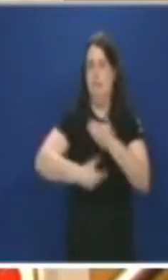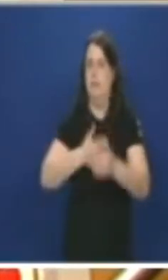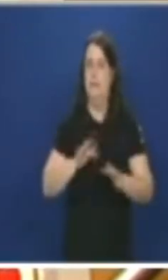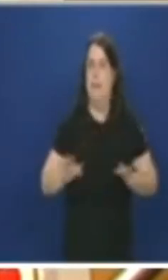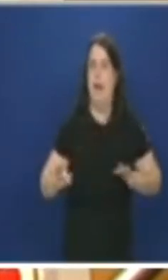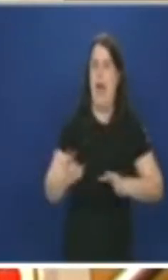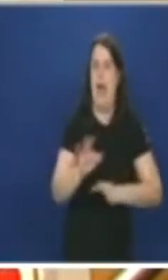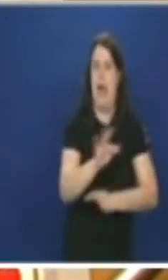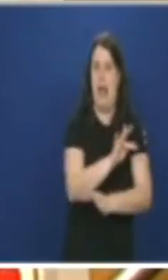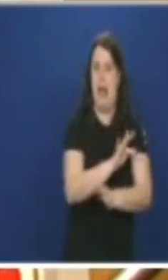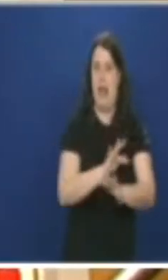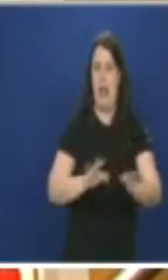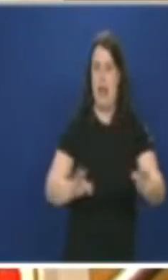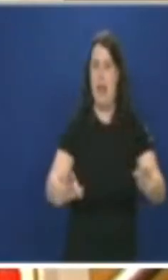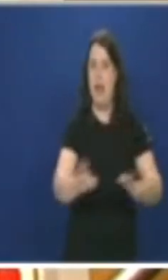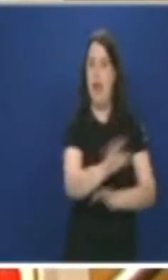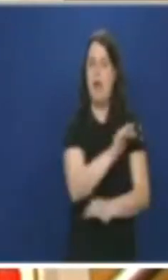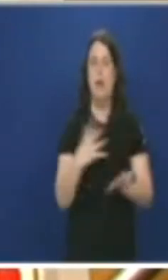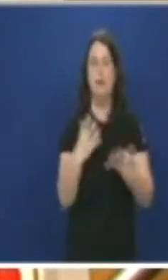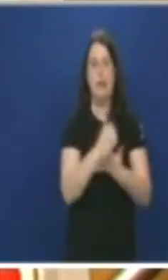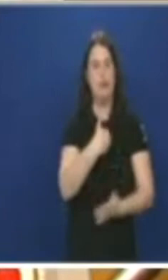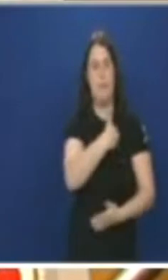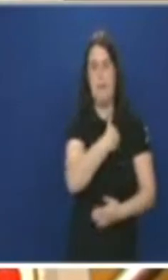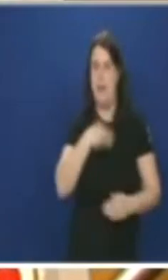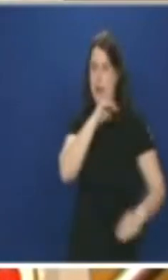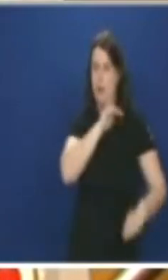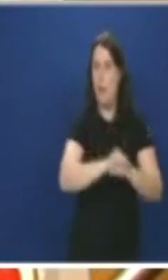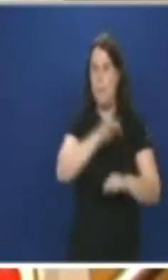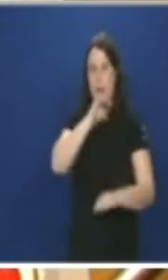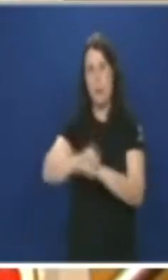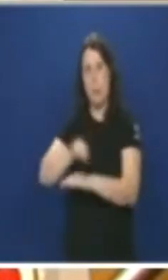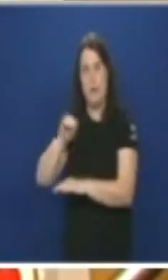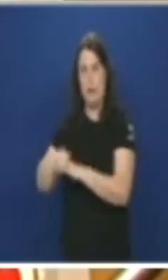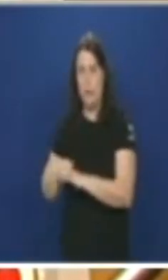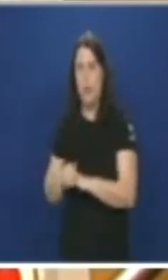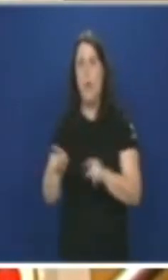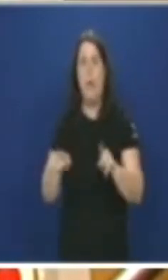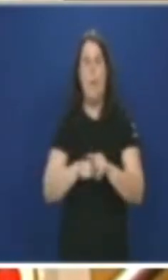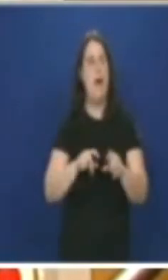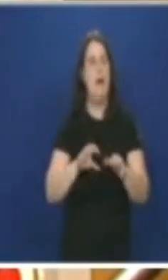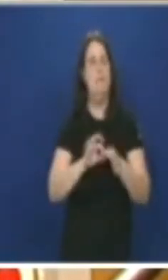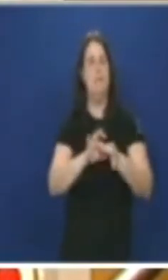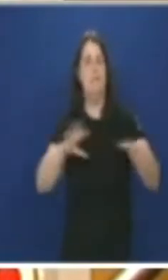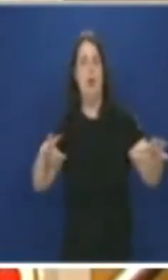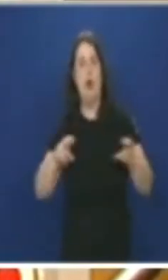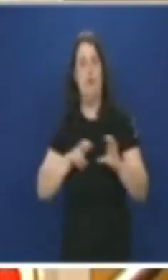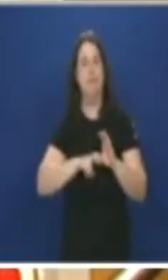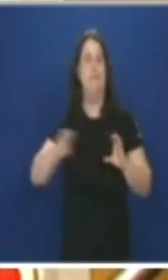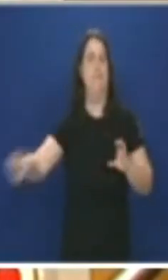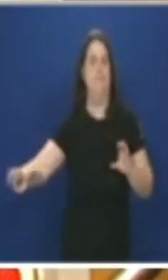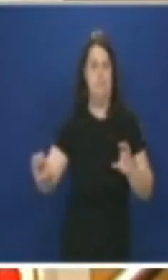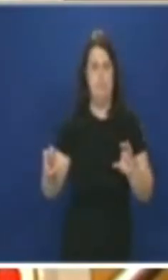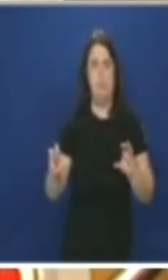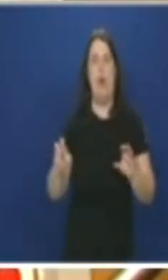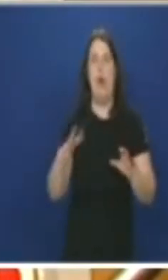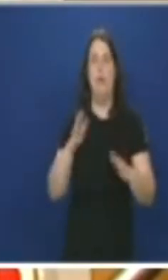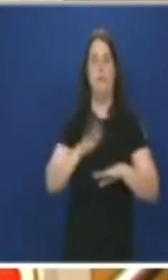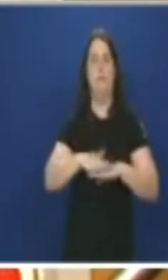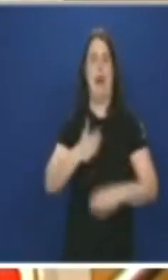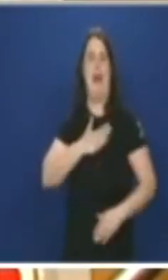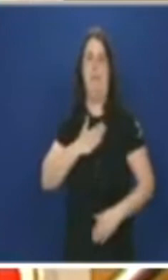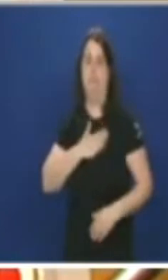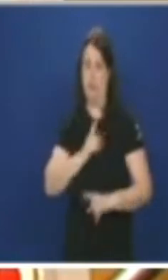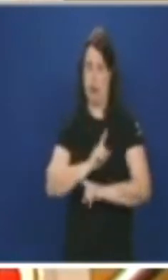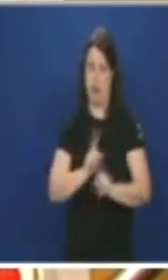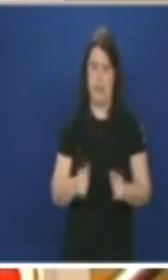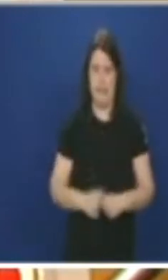corredores compren a súa misión, e ninguén se aparta nin se apropia dela. A